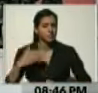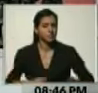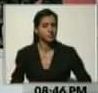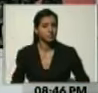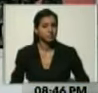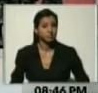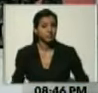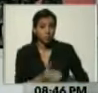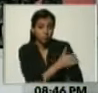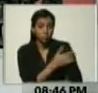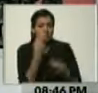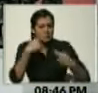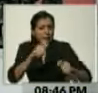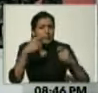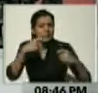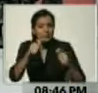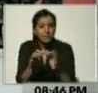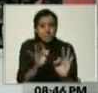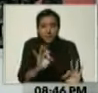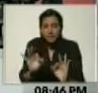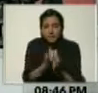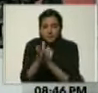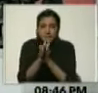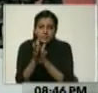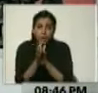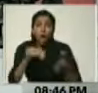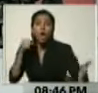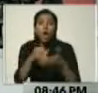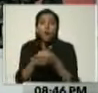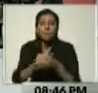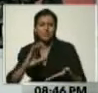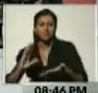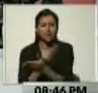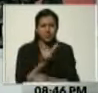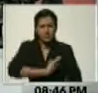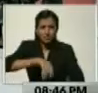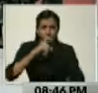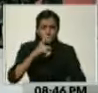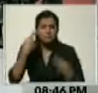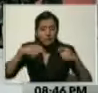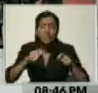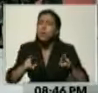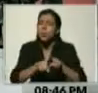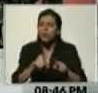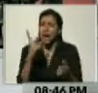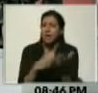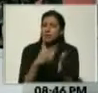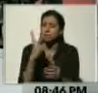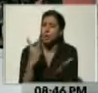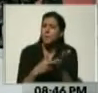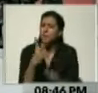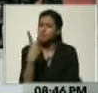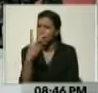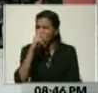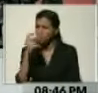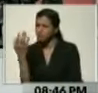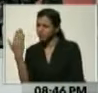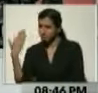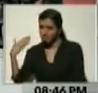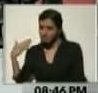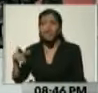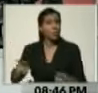Van a intentar un golpe de Estado, ya lo están intentando. El resultado va a ser el mismo del 2002. Las fuerzas